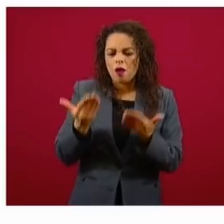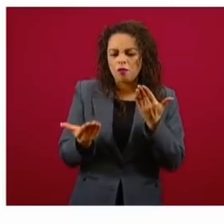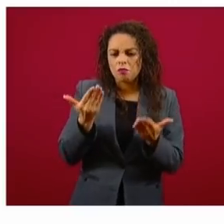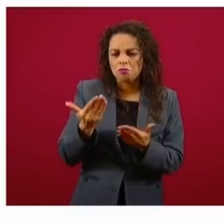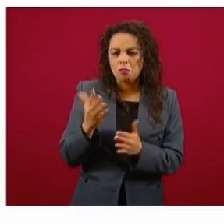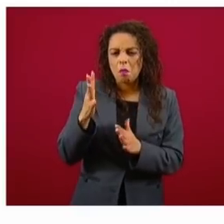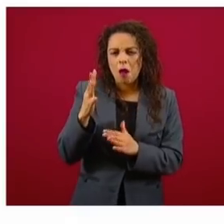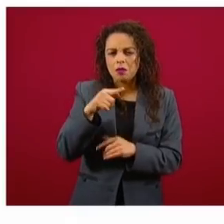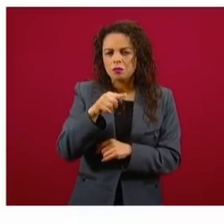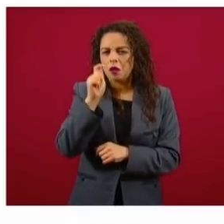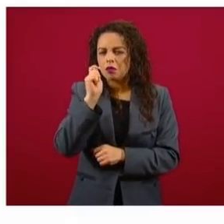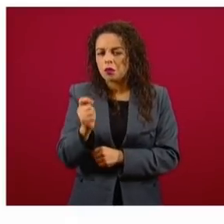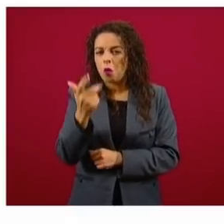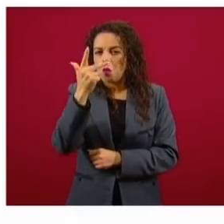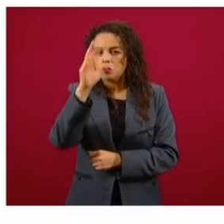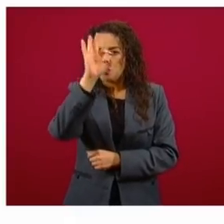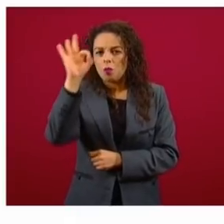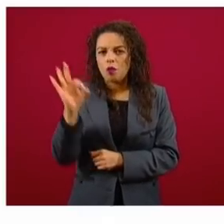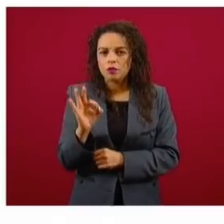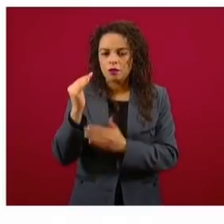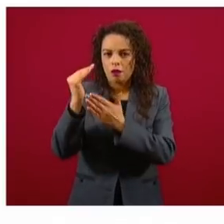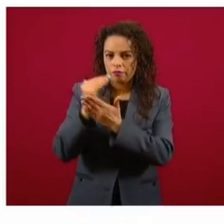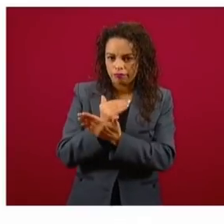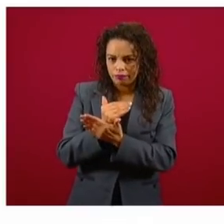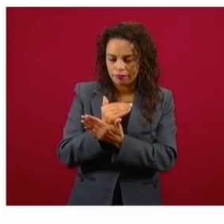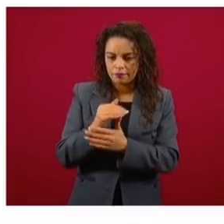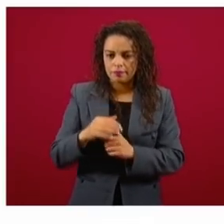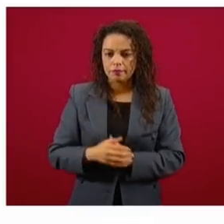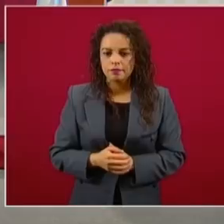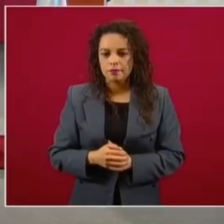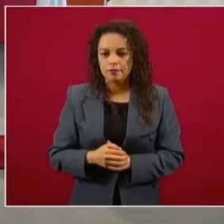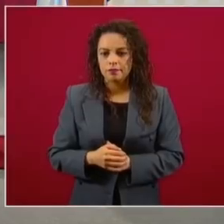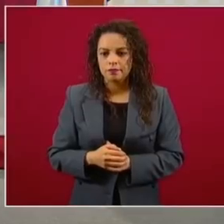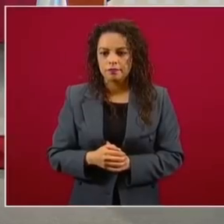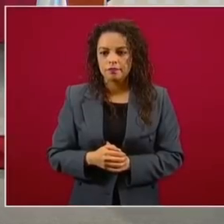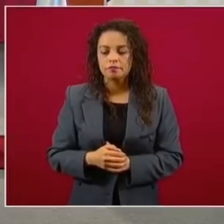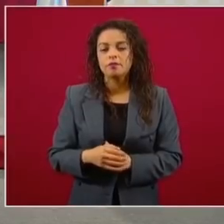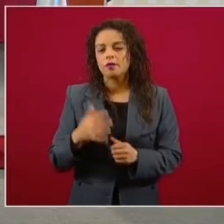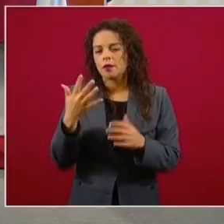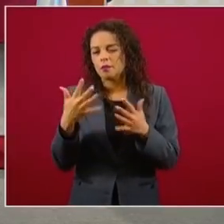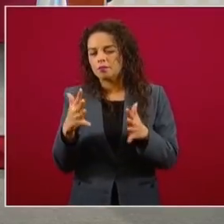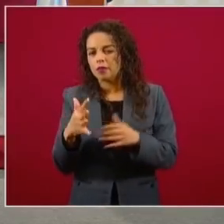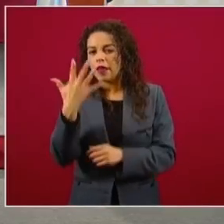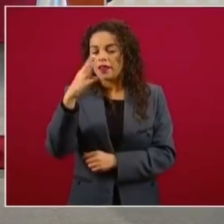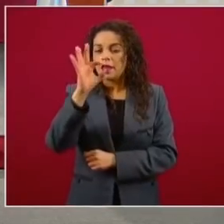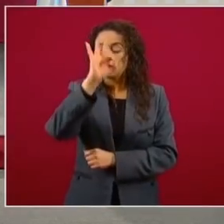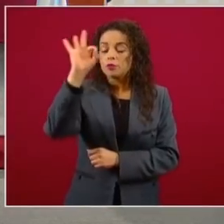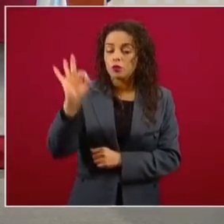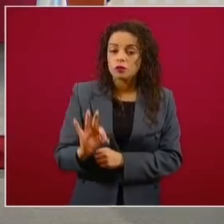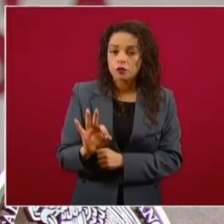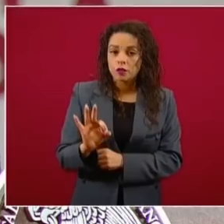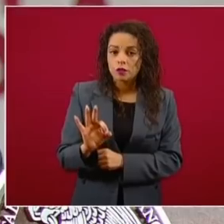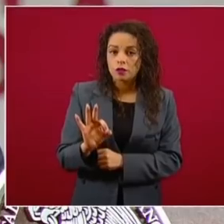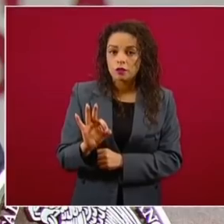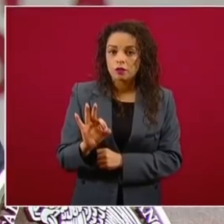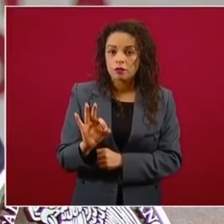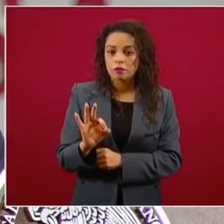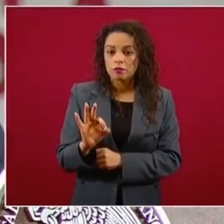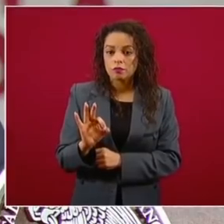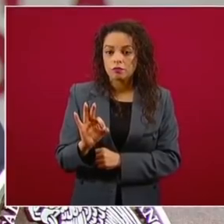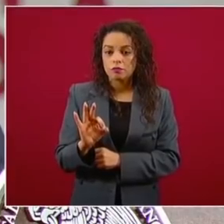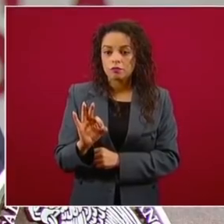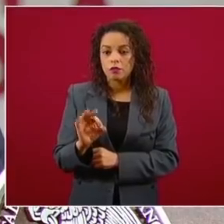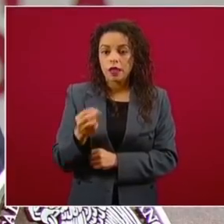del 8%, que es la combinación de una caída de alrededor del 10% en el primer trimestre, y el